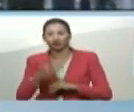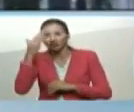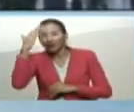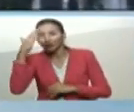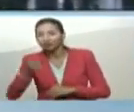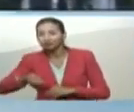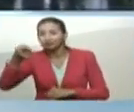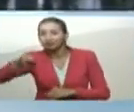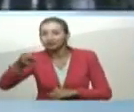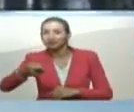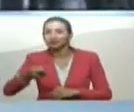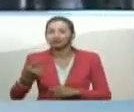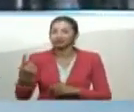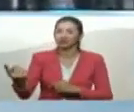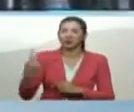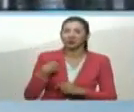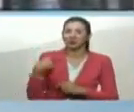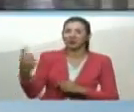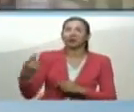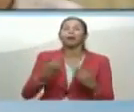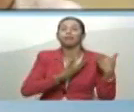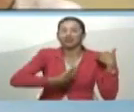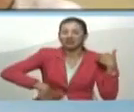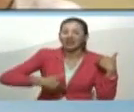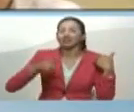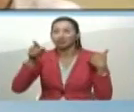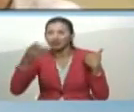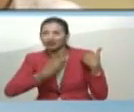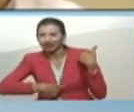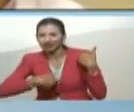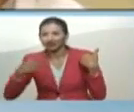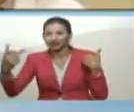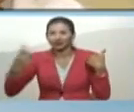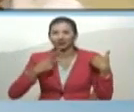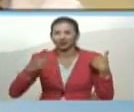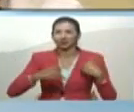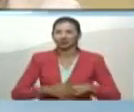de presidente a presidente te saludo. Él me dice, sí, de presidente a presidente.